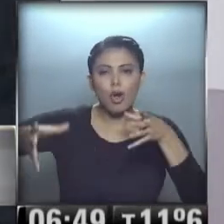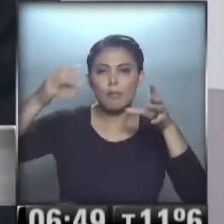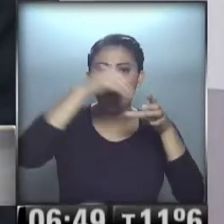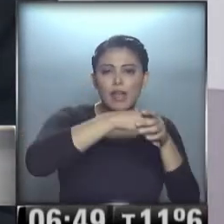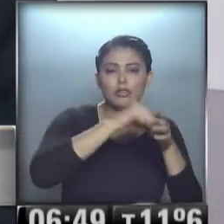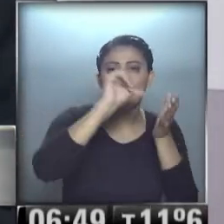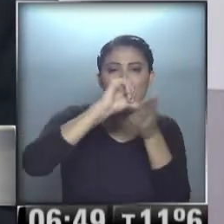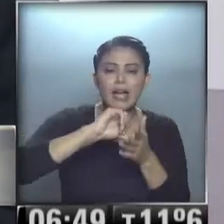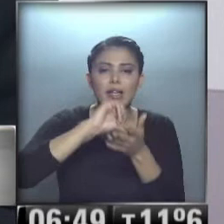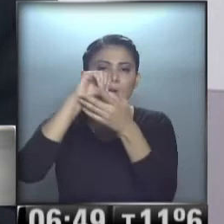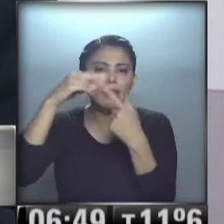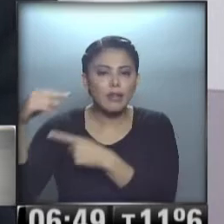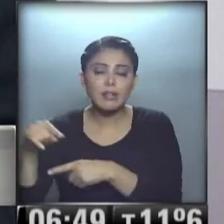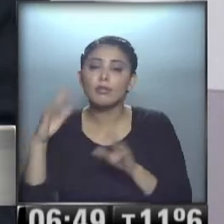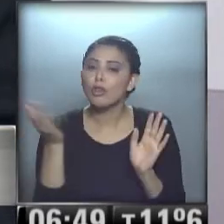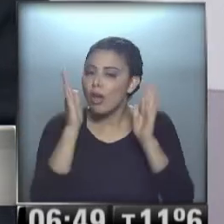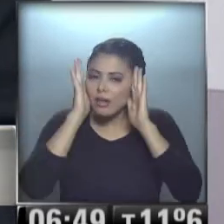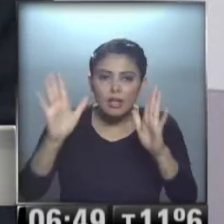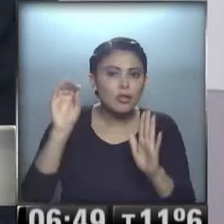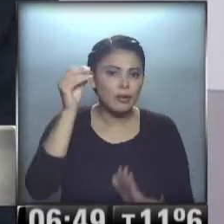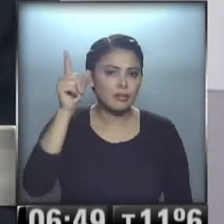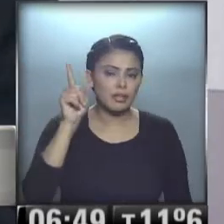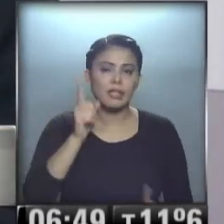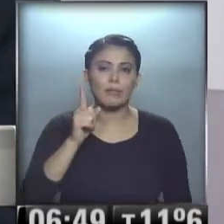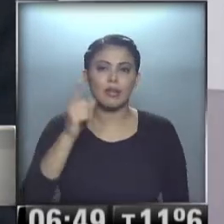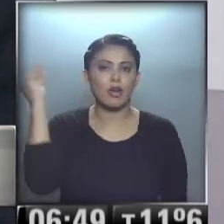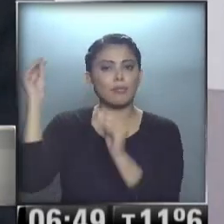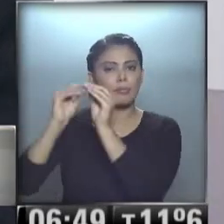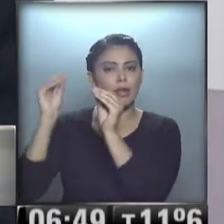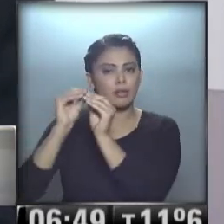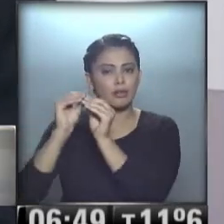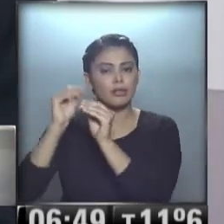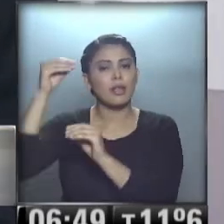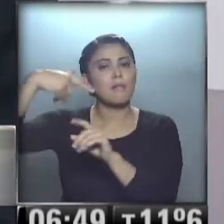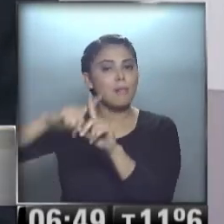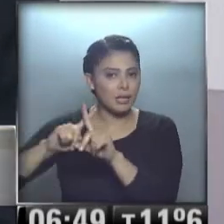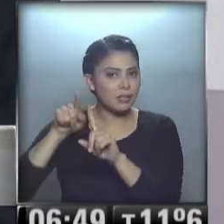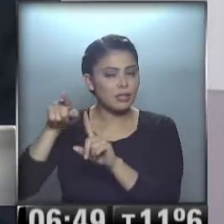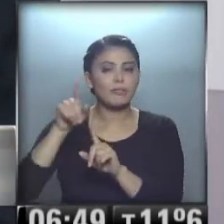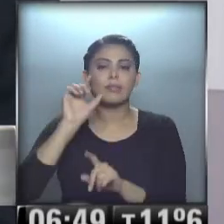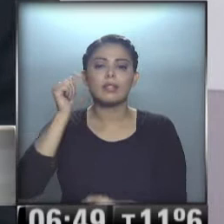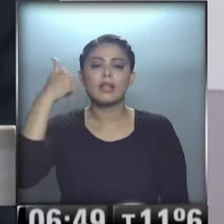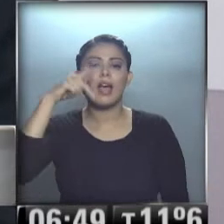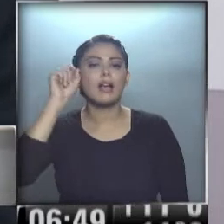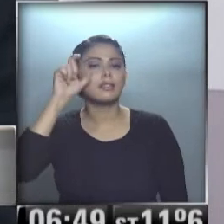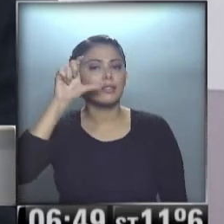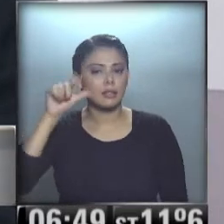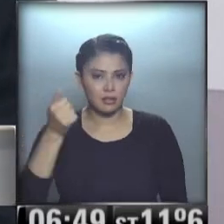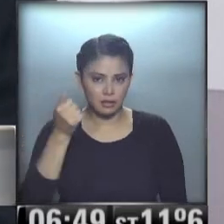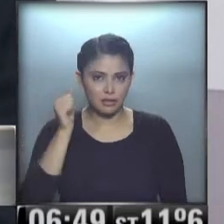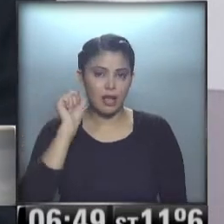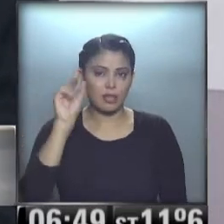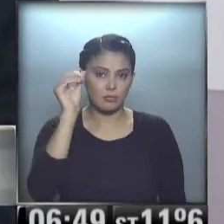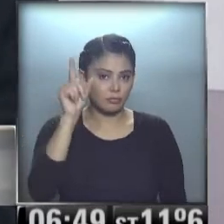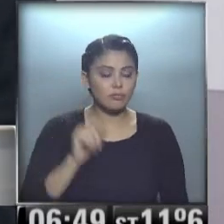está centrada en lo que pase allí en Costa do Sahuipe. Estaremos con un móvil exclusivo con Maximiliano Steinmann y Ángela Lerena desde allí, desde Costa